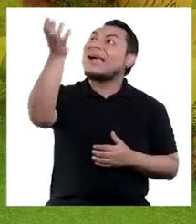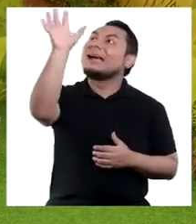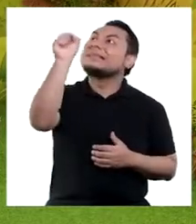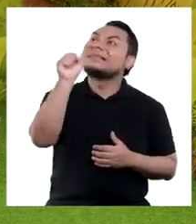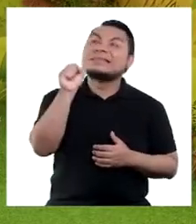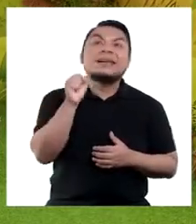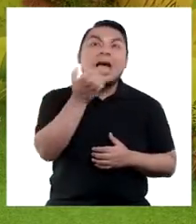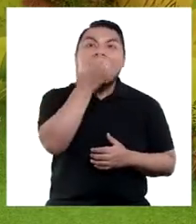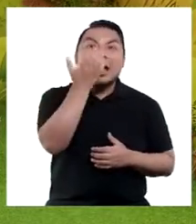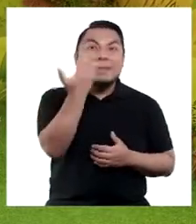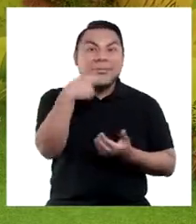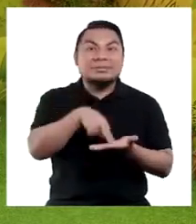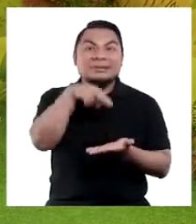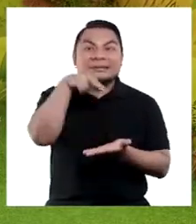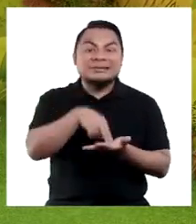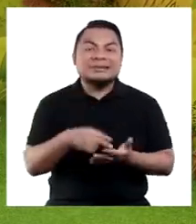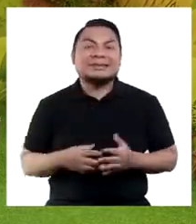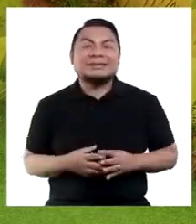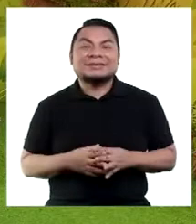a